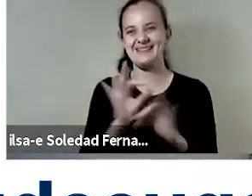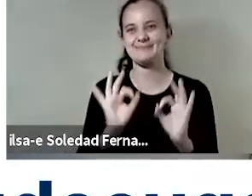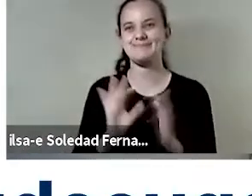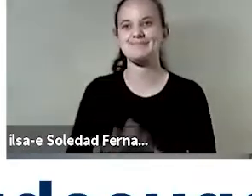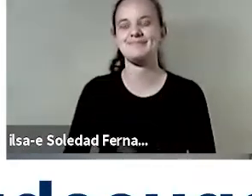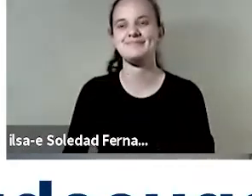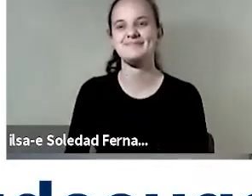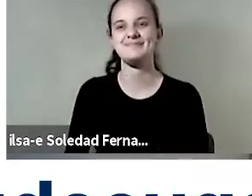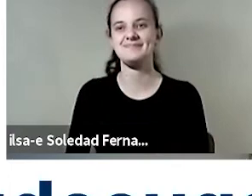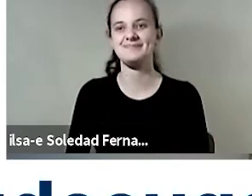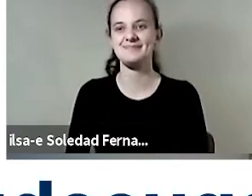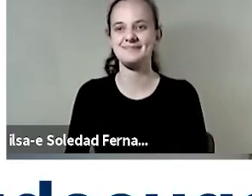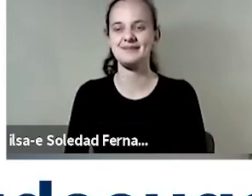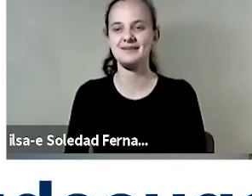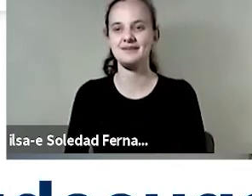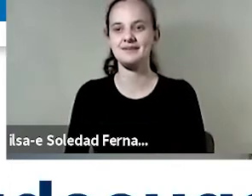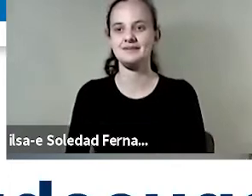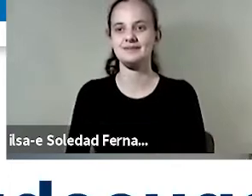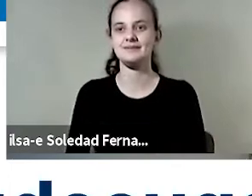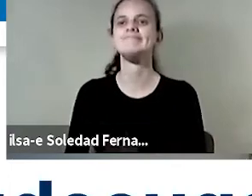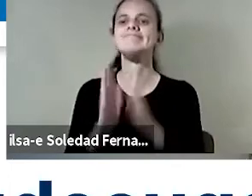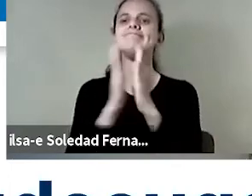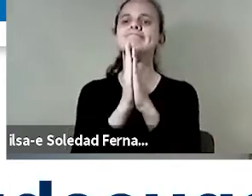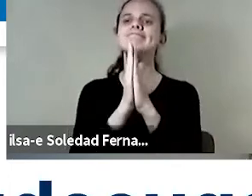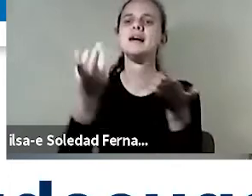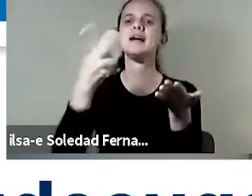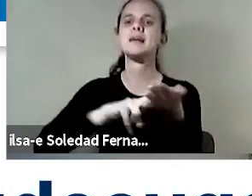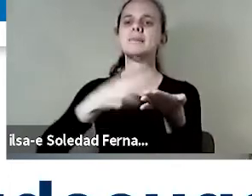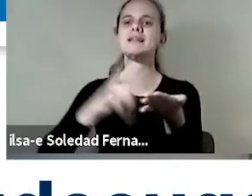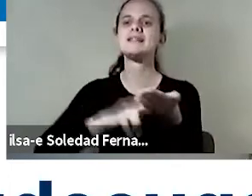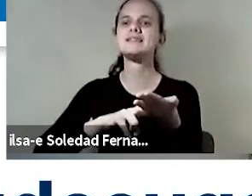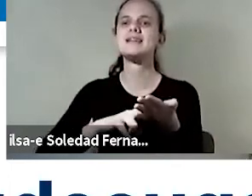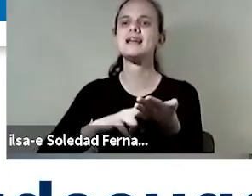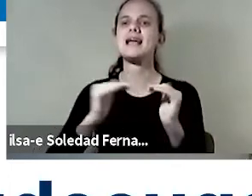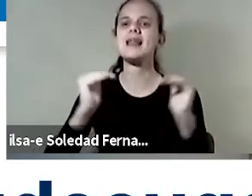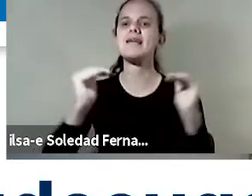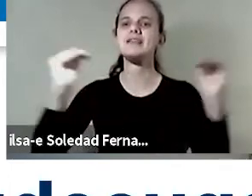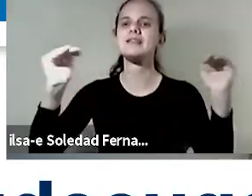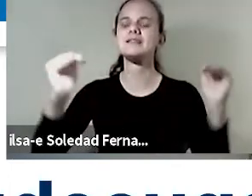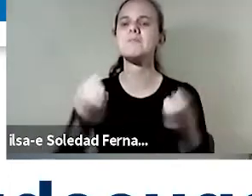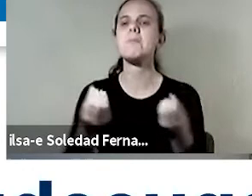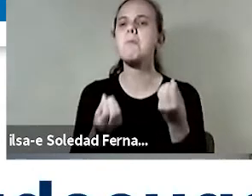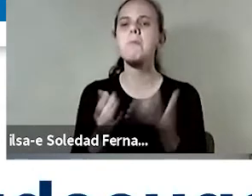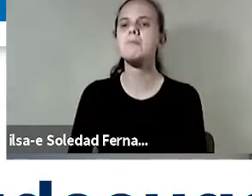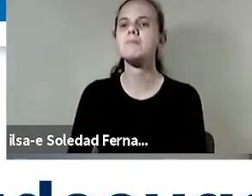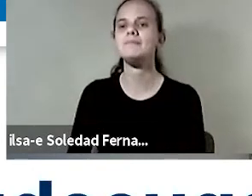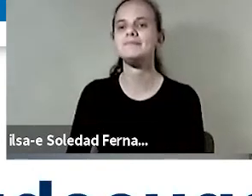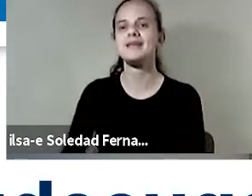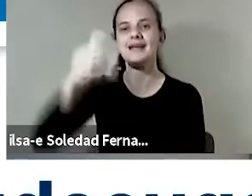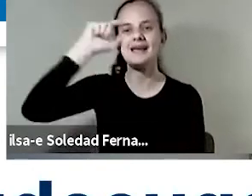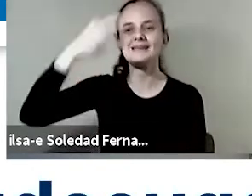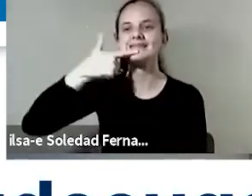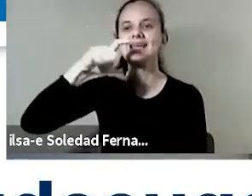entendiendo totalmente el espíritu de la accesibilidad. Ahí te preguntan, Susi, ¿podrán repetir a